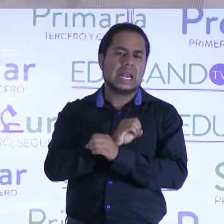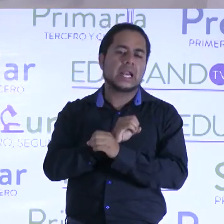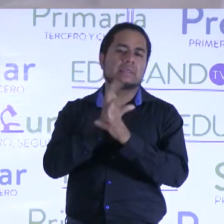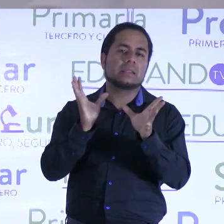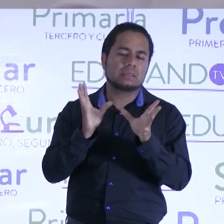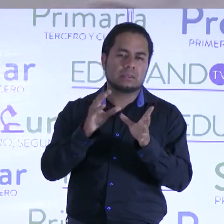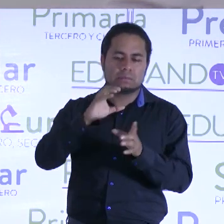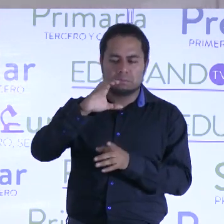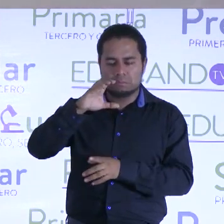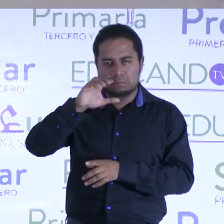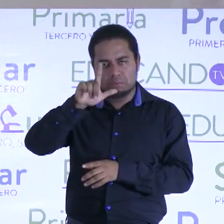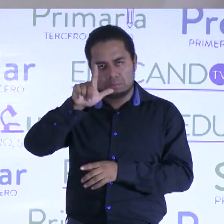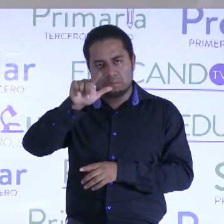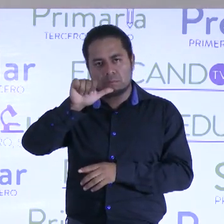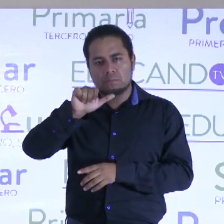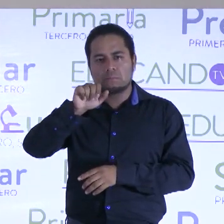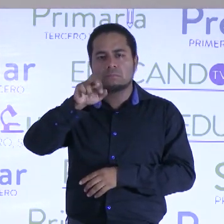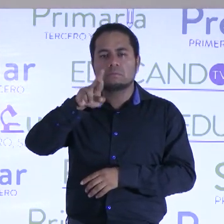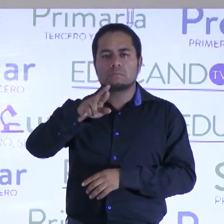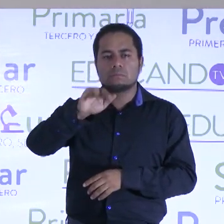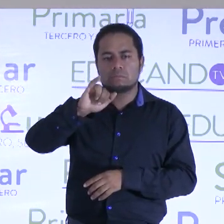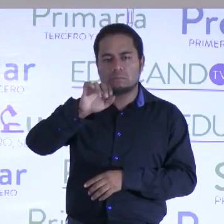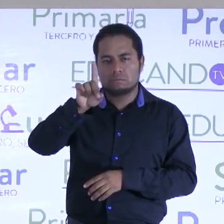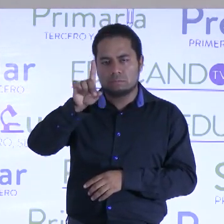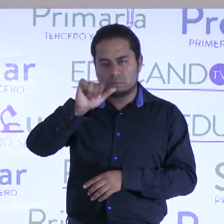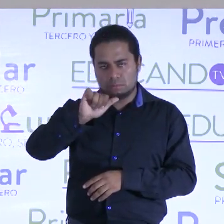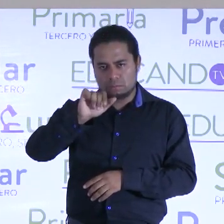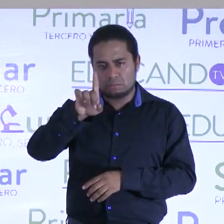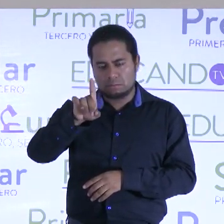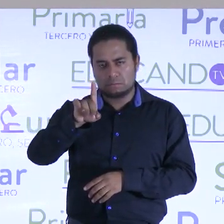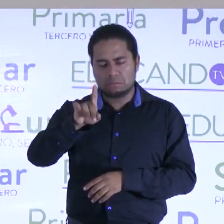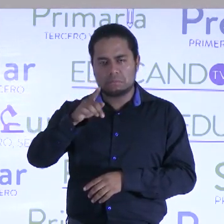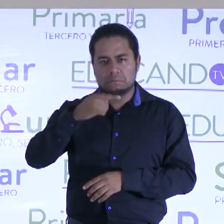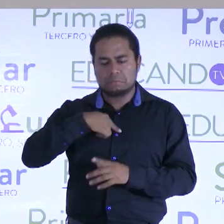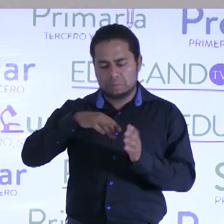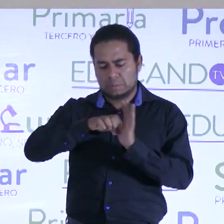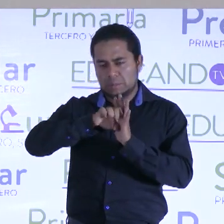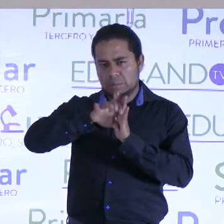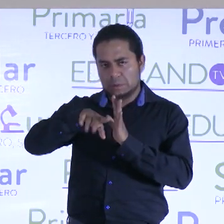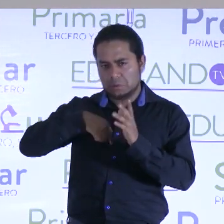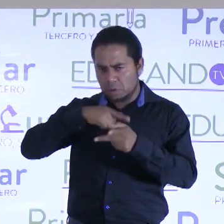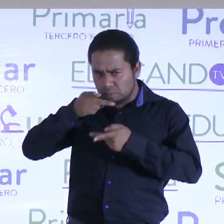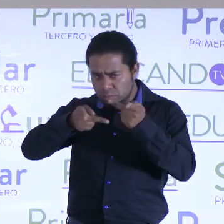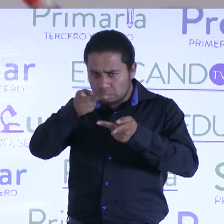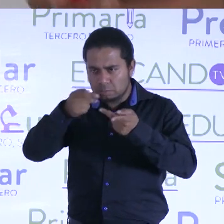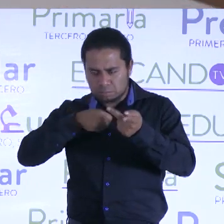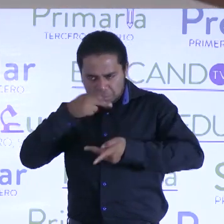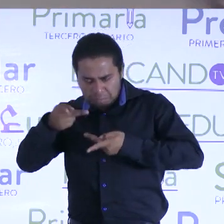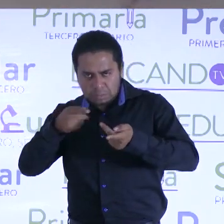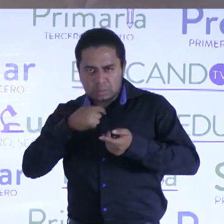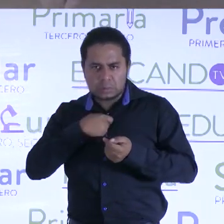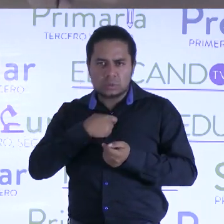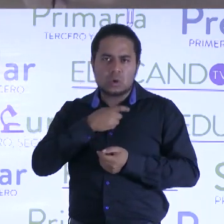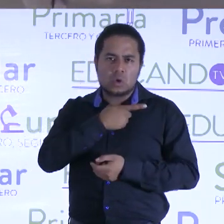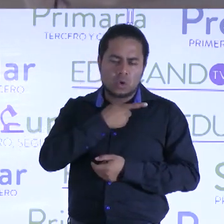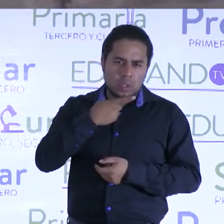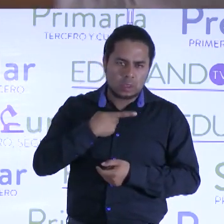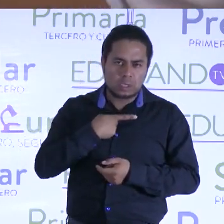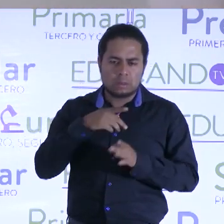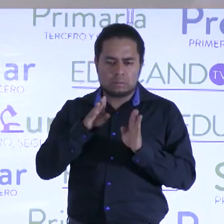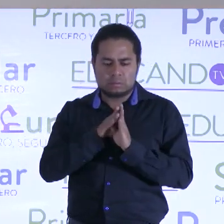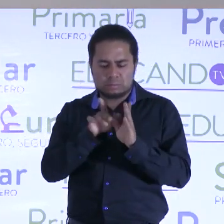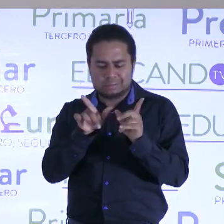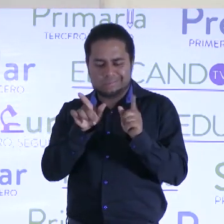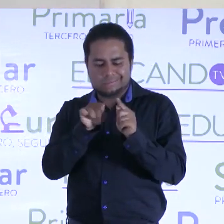sobre claridad. La claridad se refiere que cuando nosotros seamos